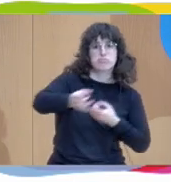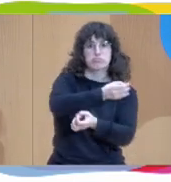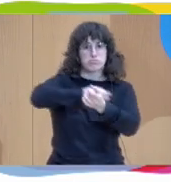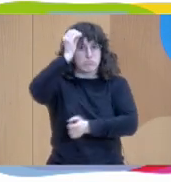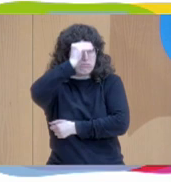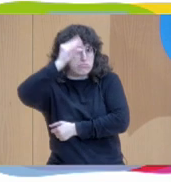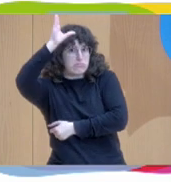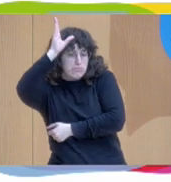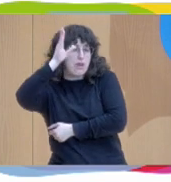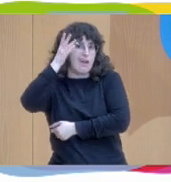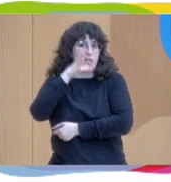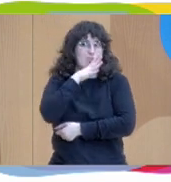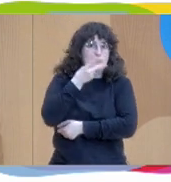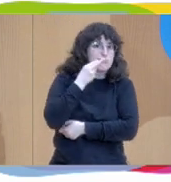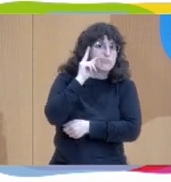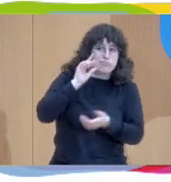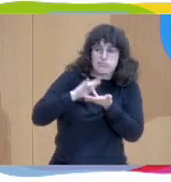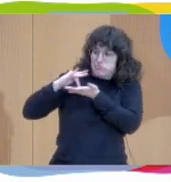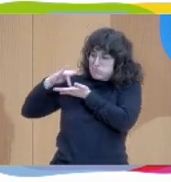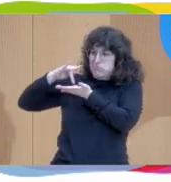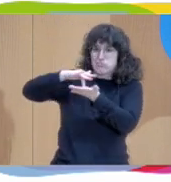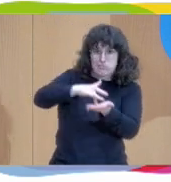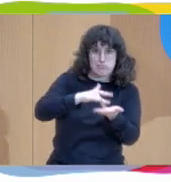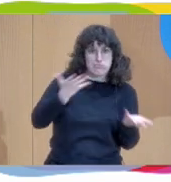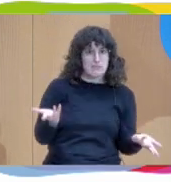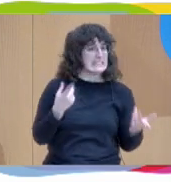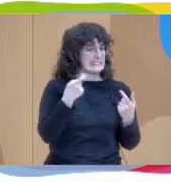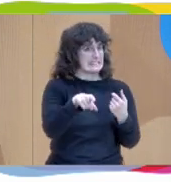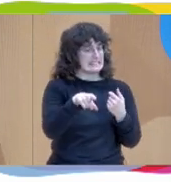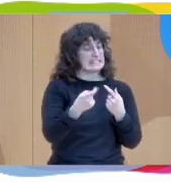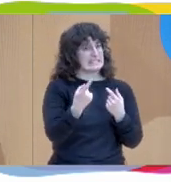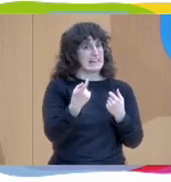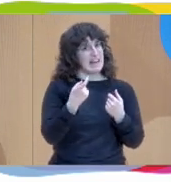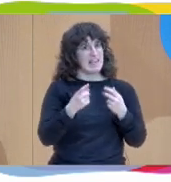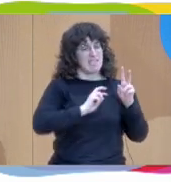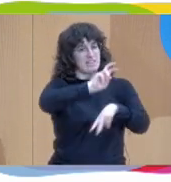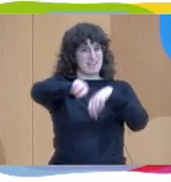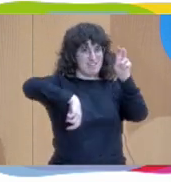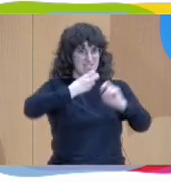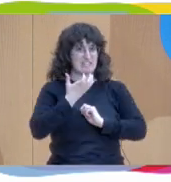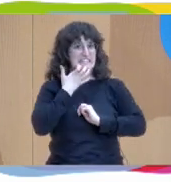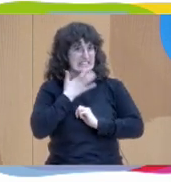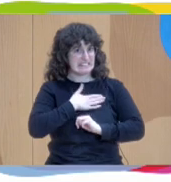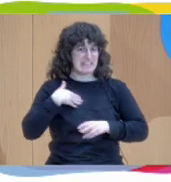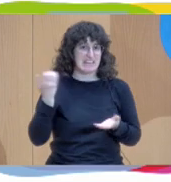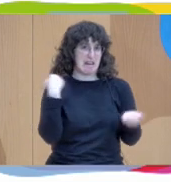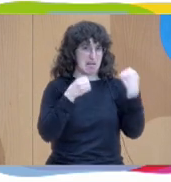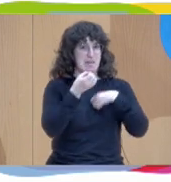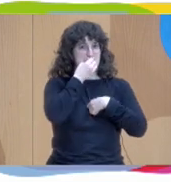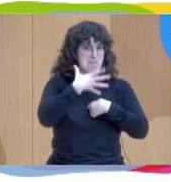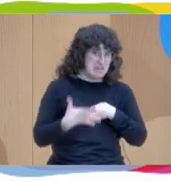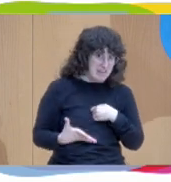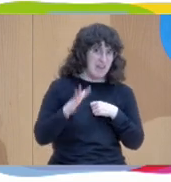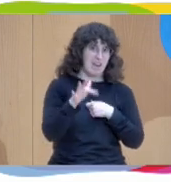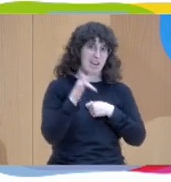tácito que es necesario recuperar para mejorar las buenas prácticas y para evitar eh que se pierdan